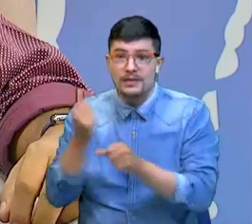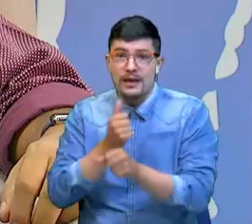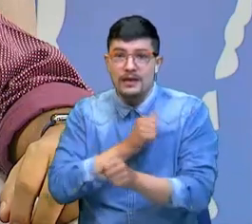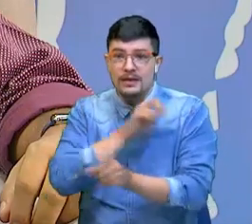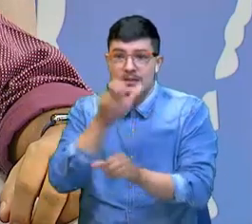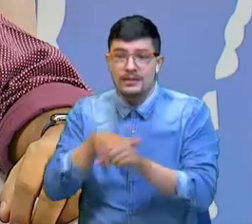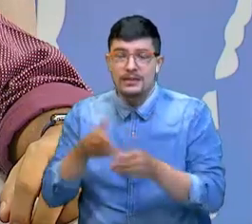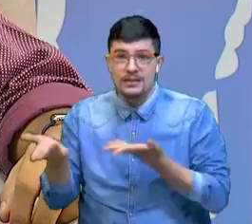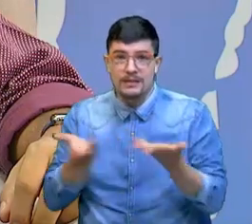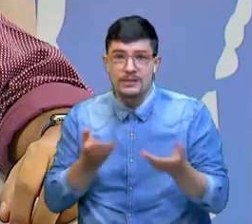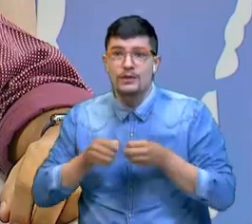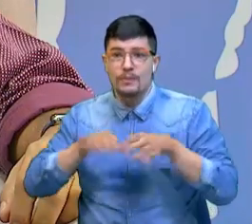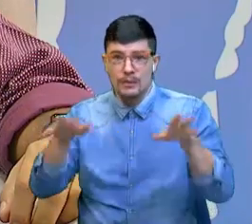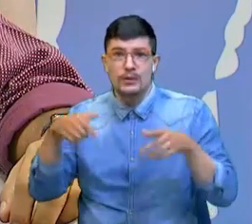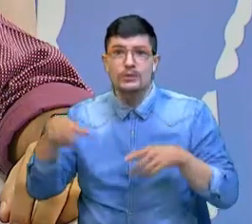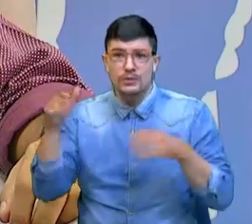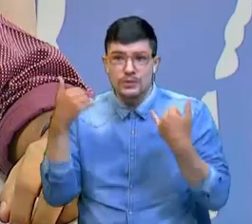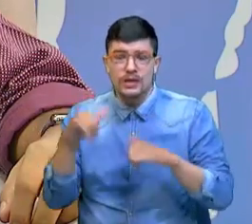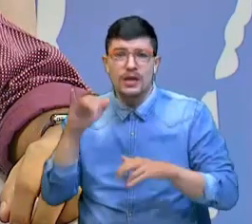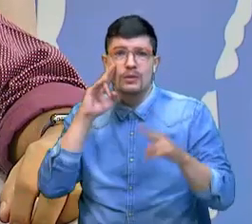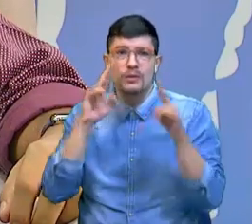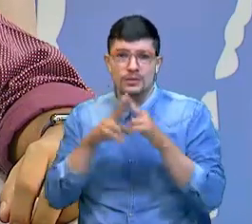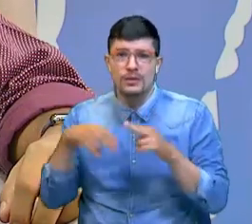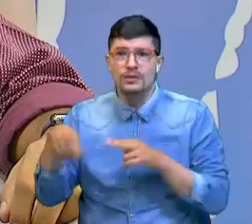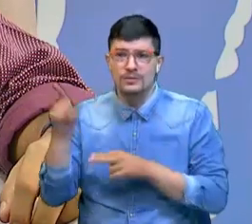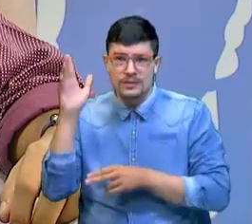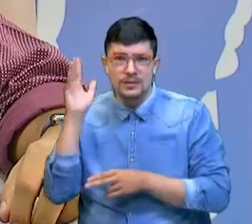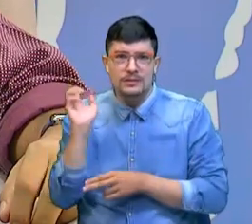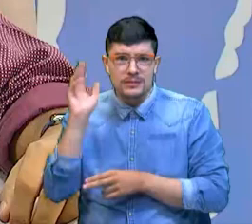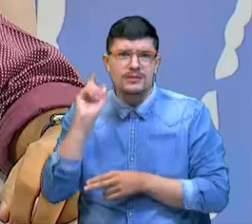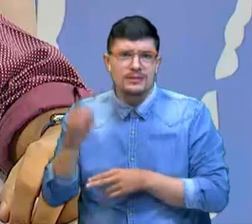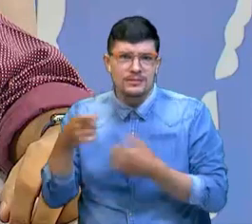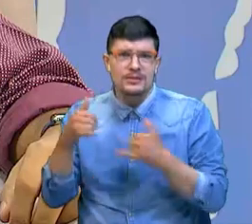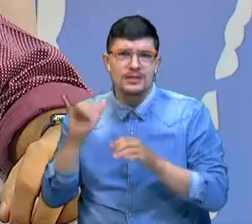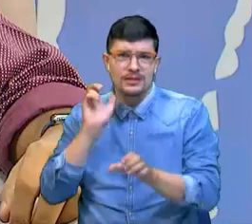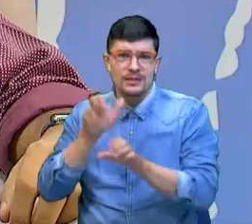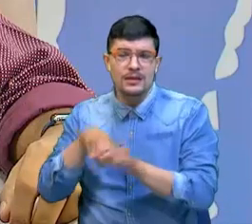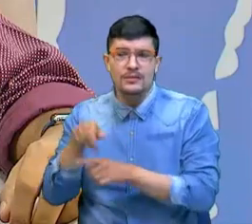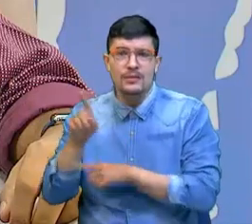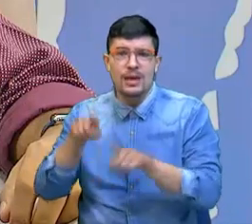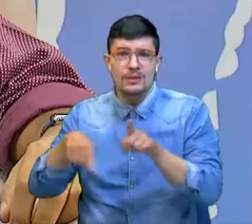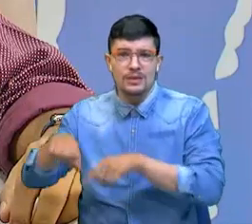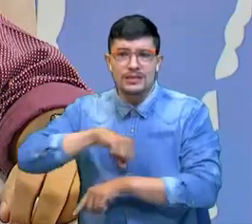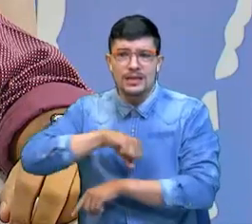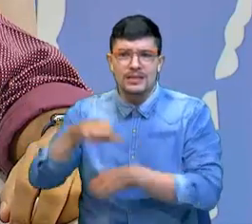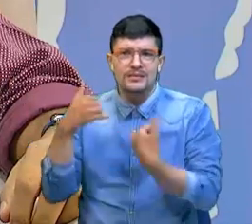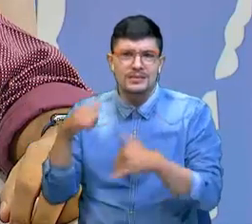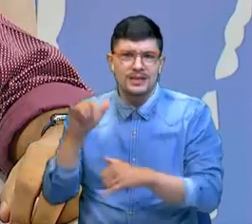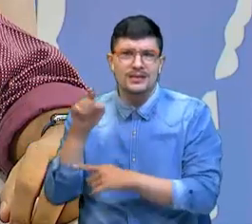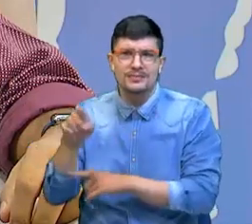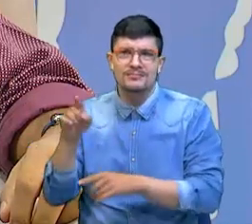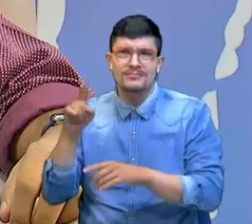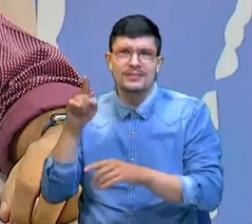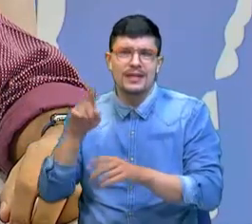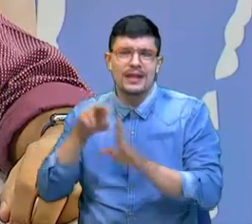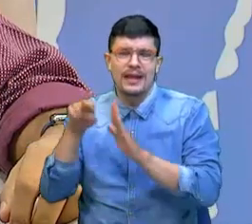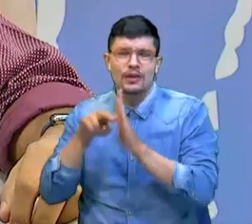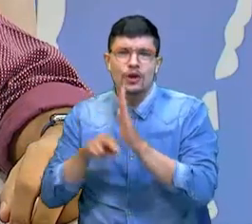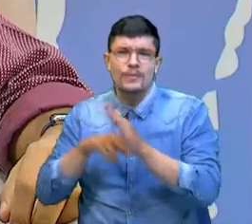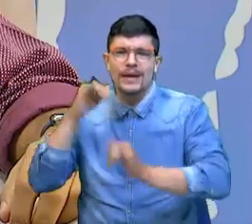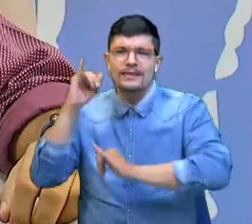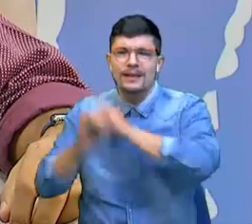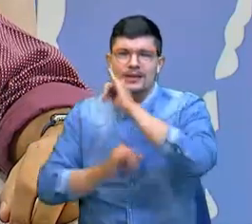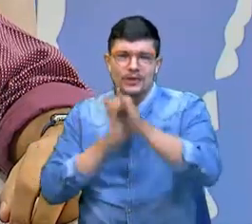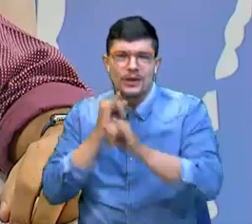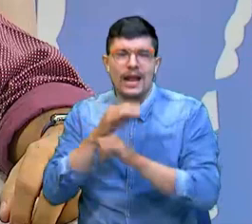públicos, que ya conocedores del sistema, están en el régimen de prima media. Y hay unos derechos adquiridos, hay unos instrumentos internacionales,